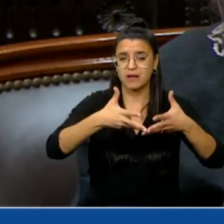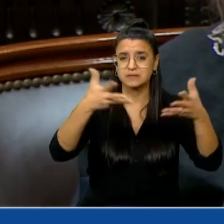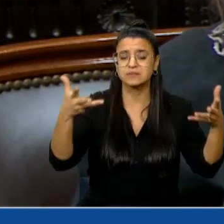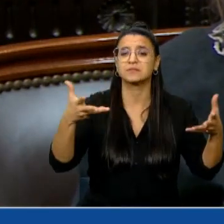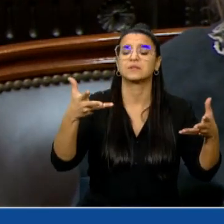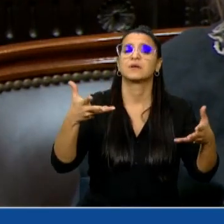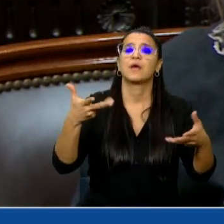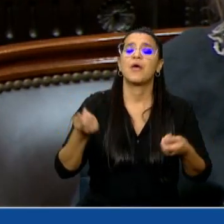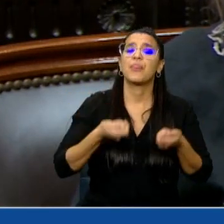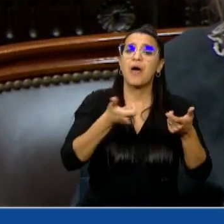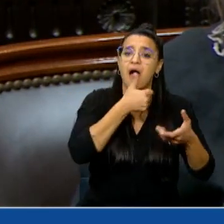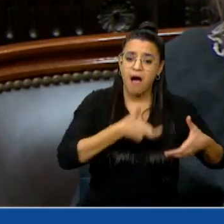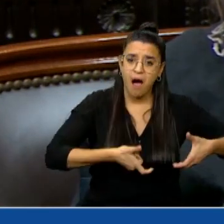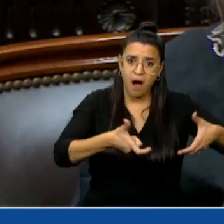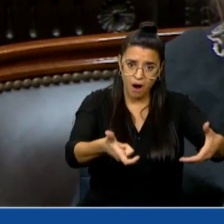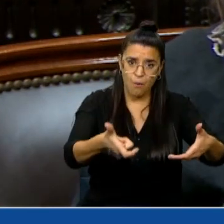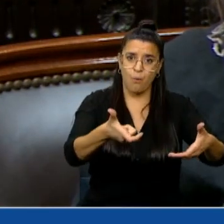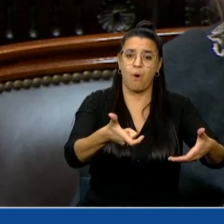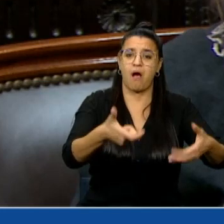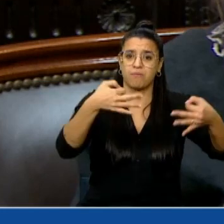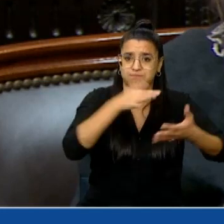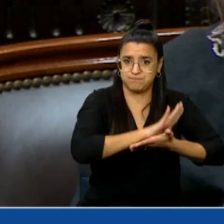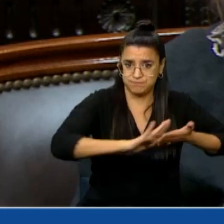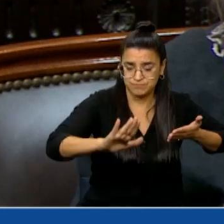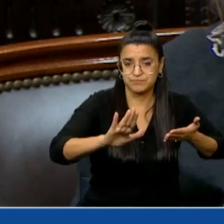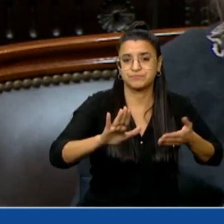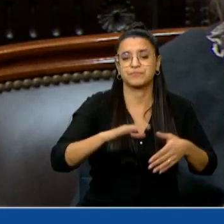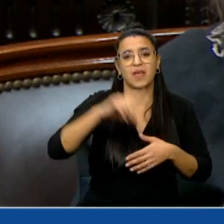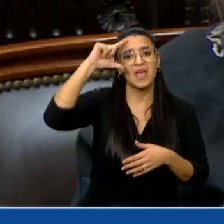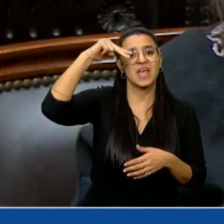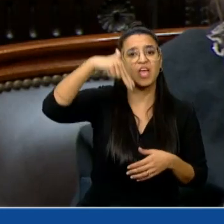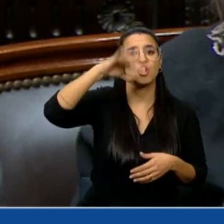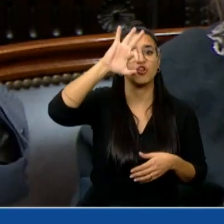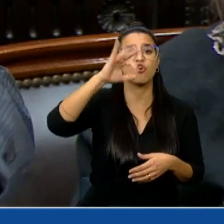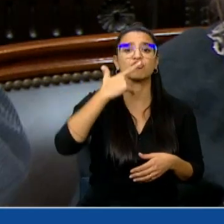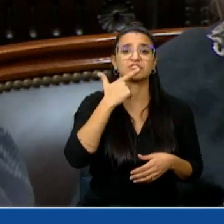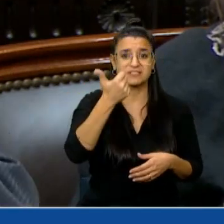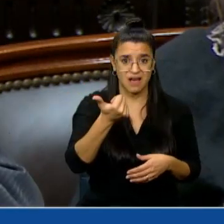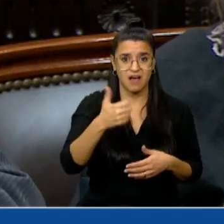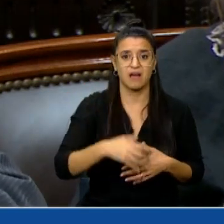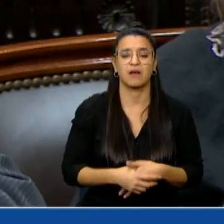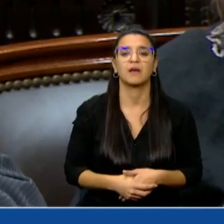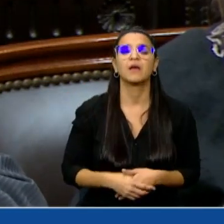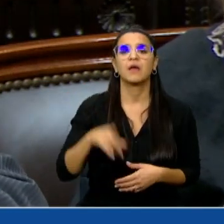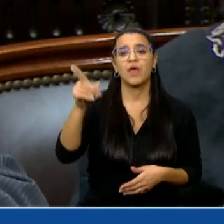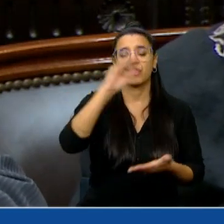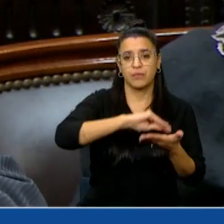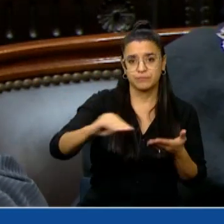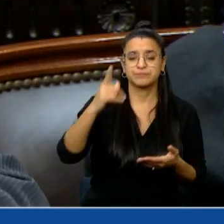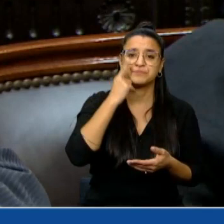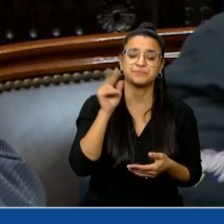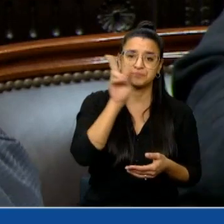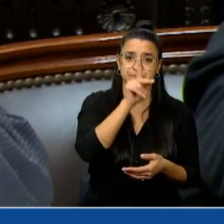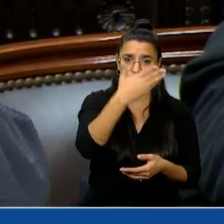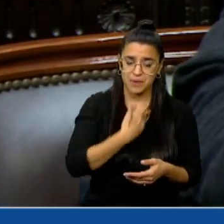de provisión de agua potable y saneamiento. ENOSA, señores diputados, diputadas,